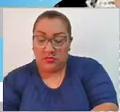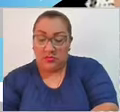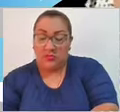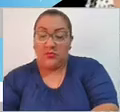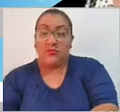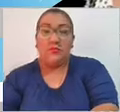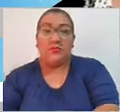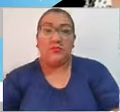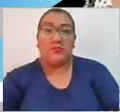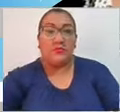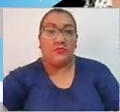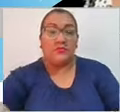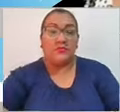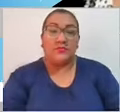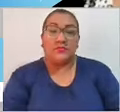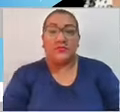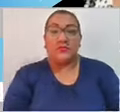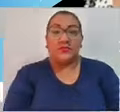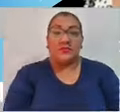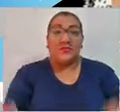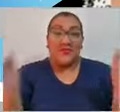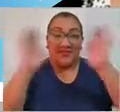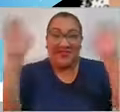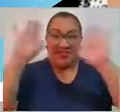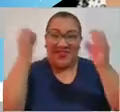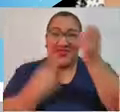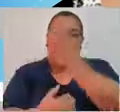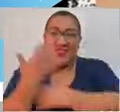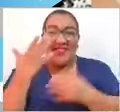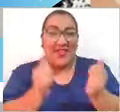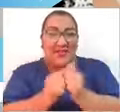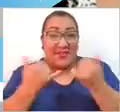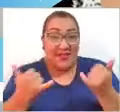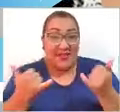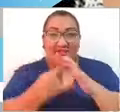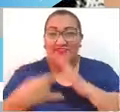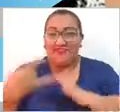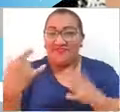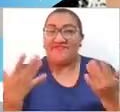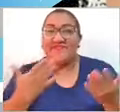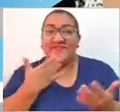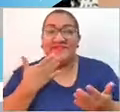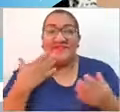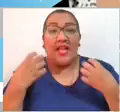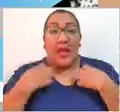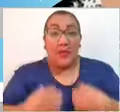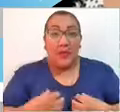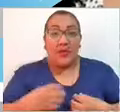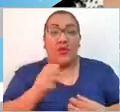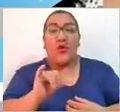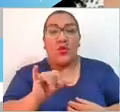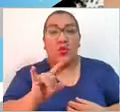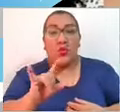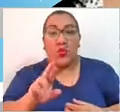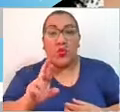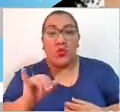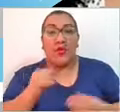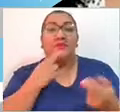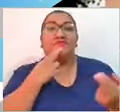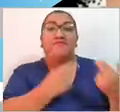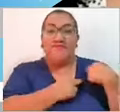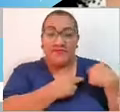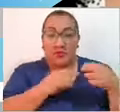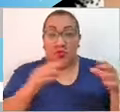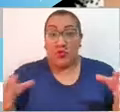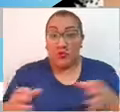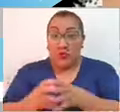Buenos días a todas las personas que nos acompañan en la transmisión de hoy. Está con nosotros la doctora Yuri Marcelo Pérez, representante de la Juntía